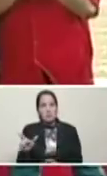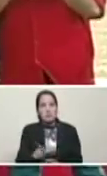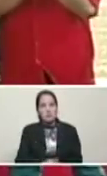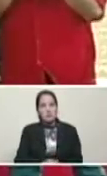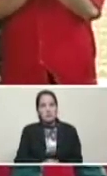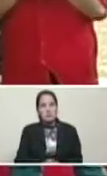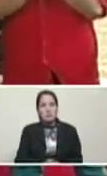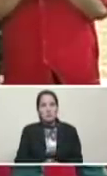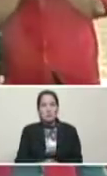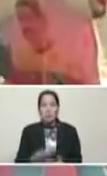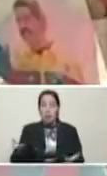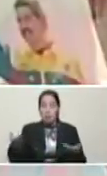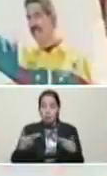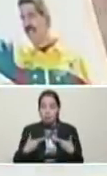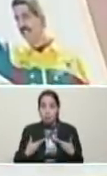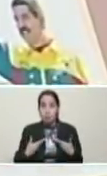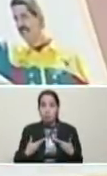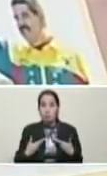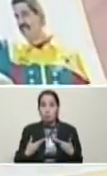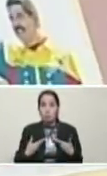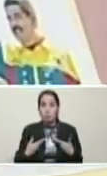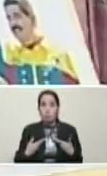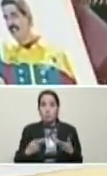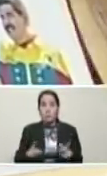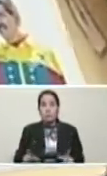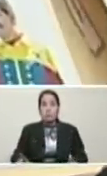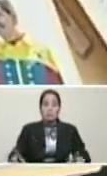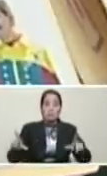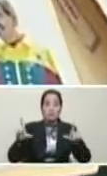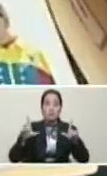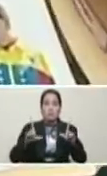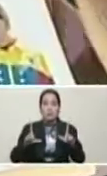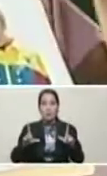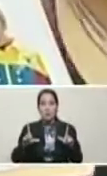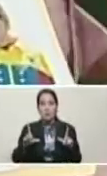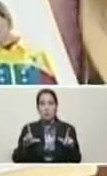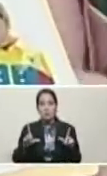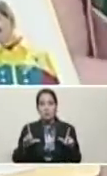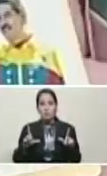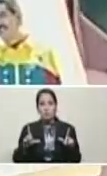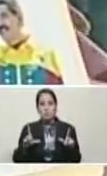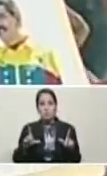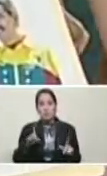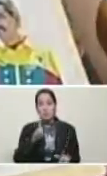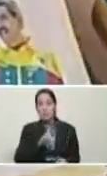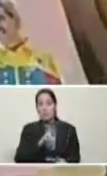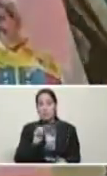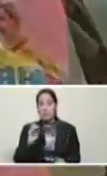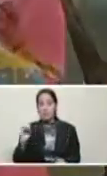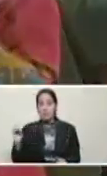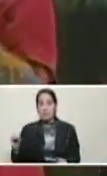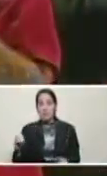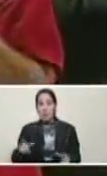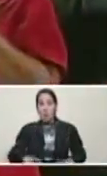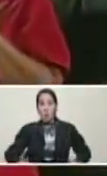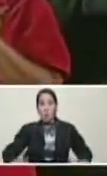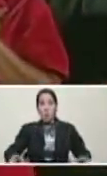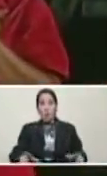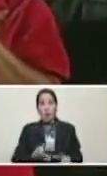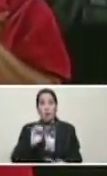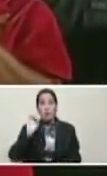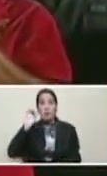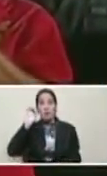para que reciba este certificado 100 hectáreas de maíz amarillo